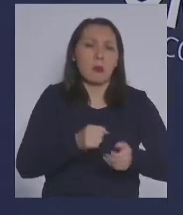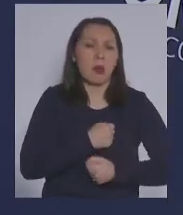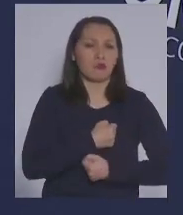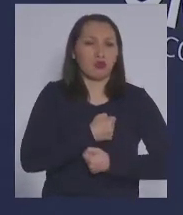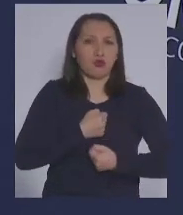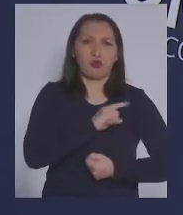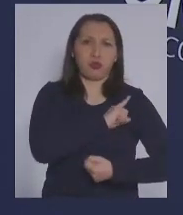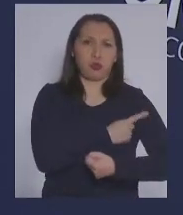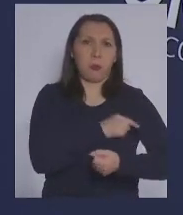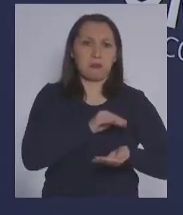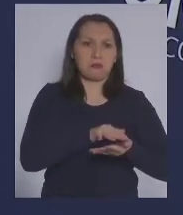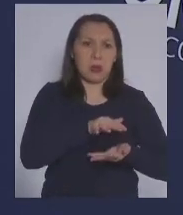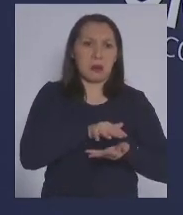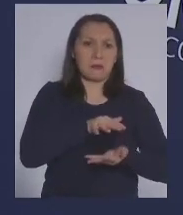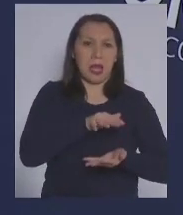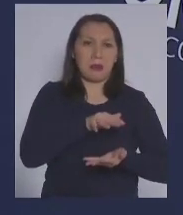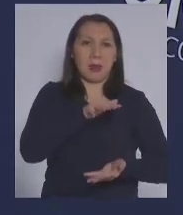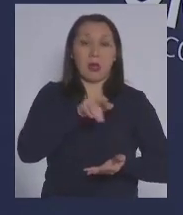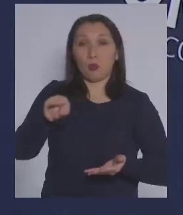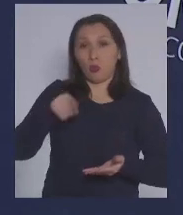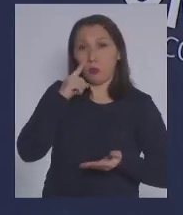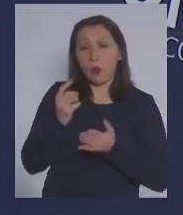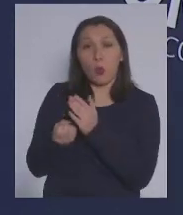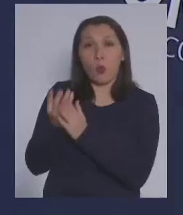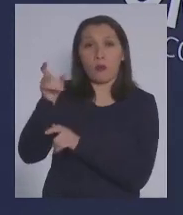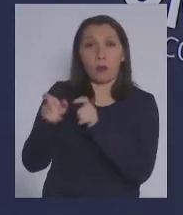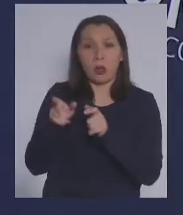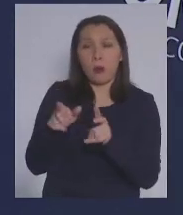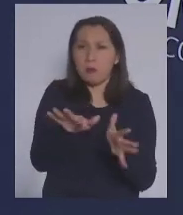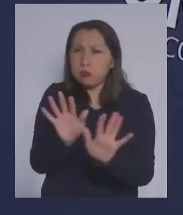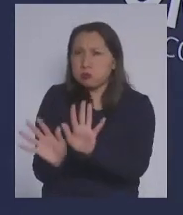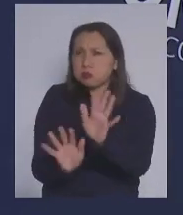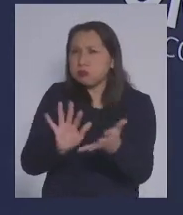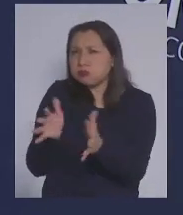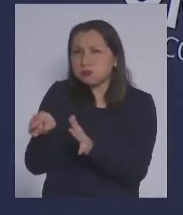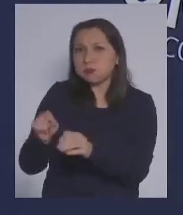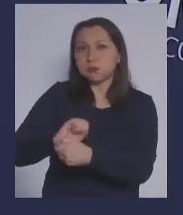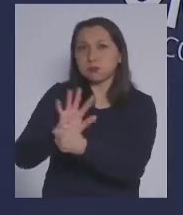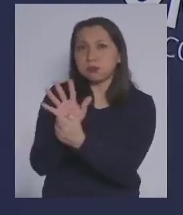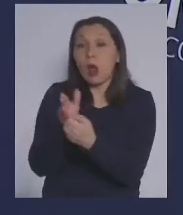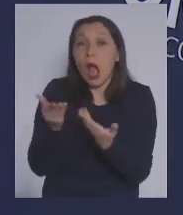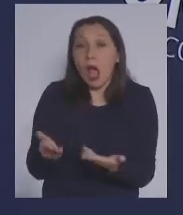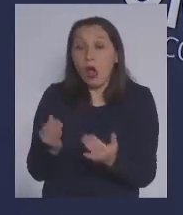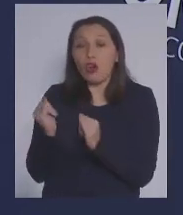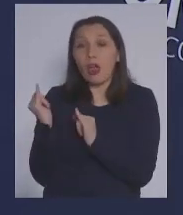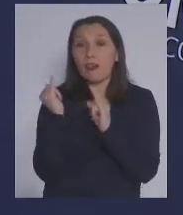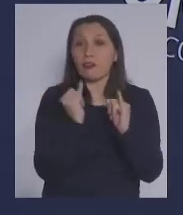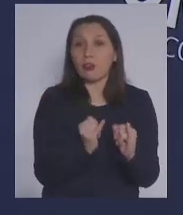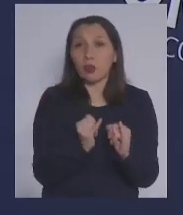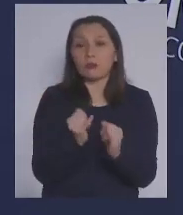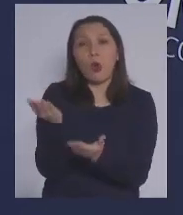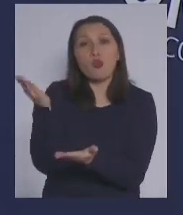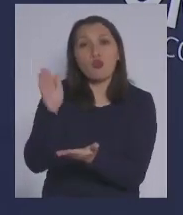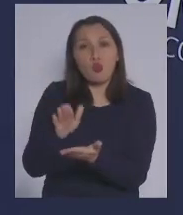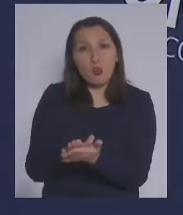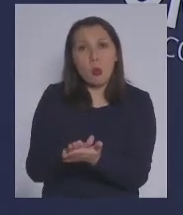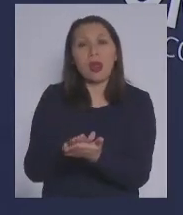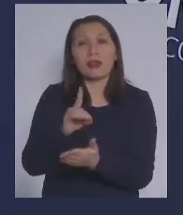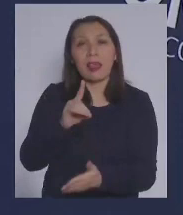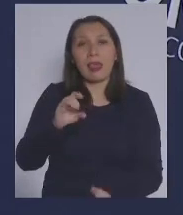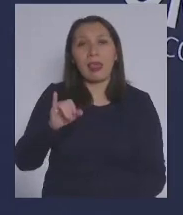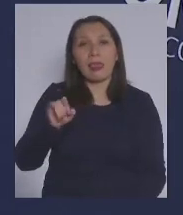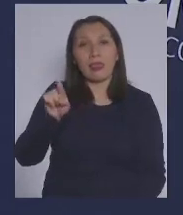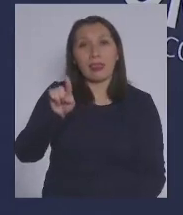ustedes han visto que tenemos los casos nuevos hemos informado los casos probables ahora estamos informando a los fallecidos del day